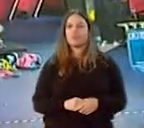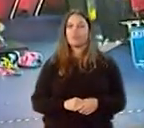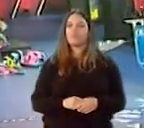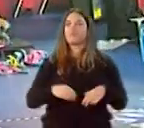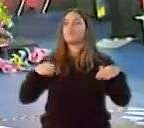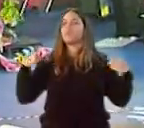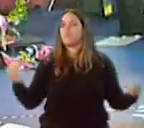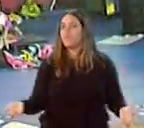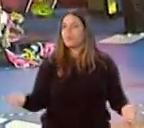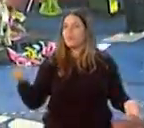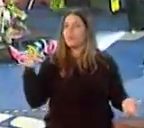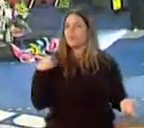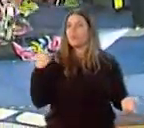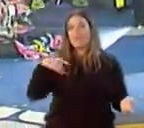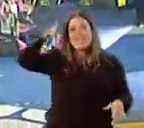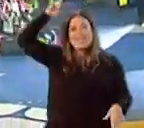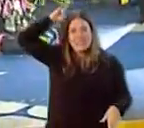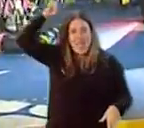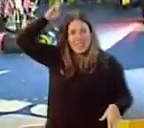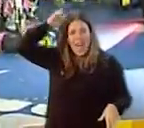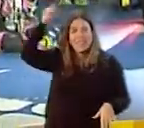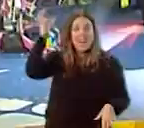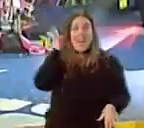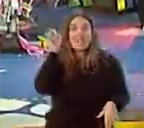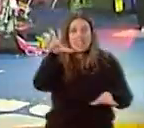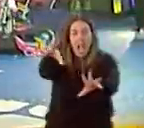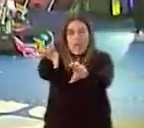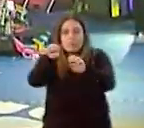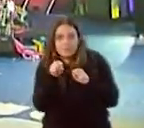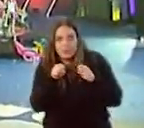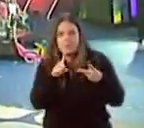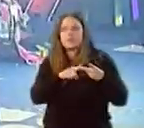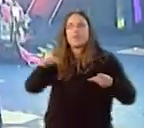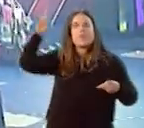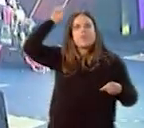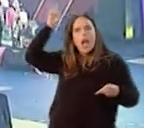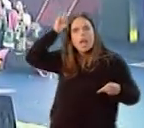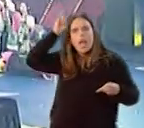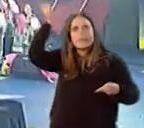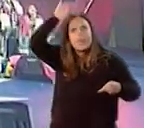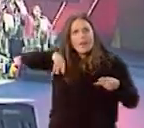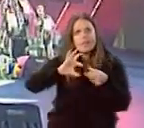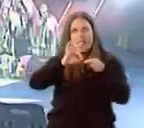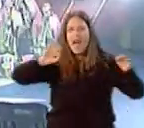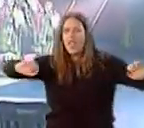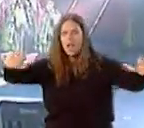odio con sus garras melián que ponía cadenas